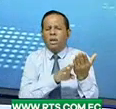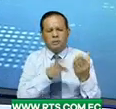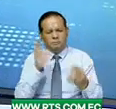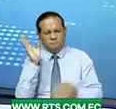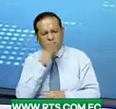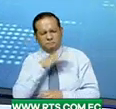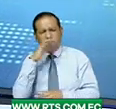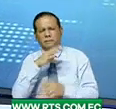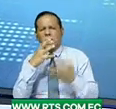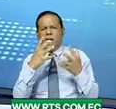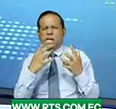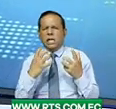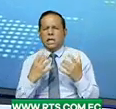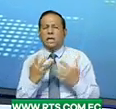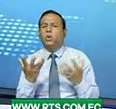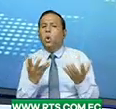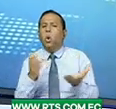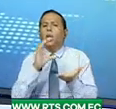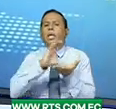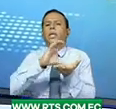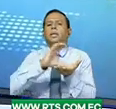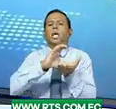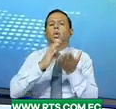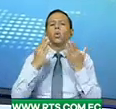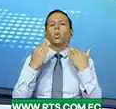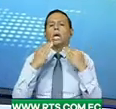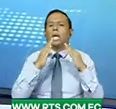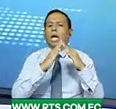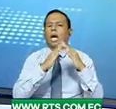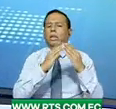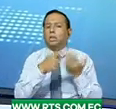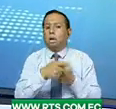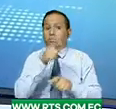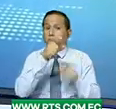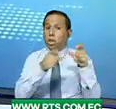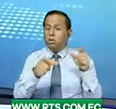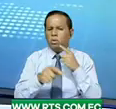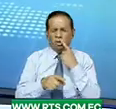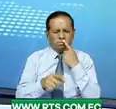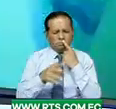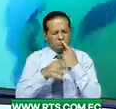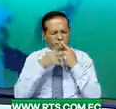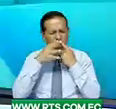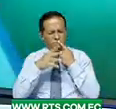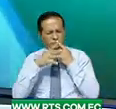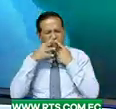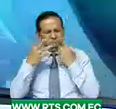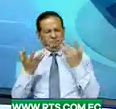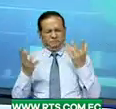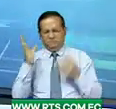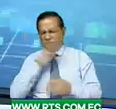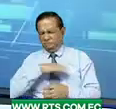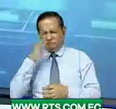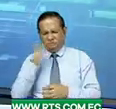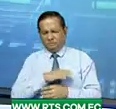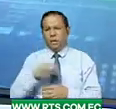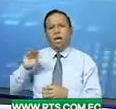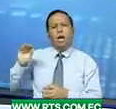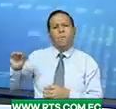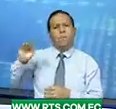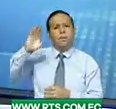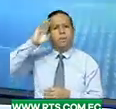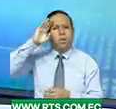en un edificio en el centro de Guayaquil. Moradores del sitio llamaron a la policía al percibir los malos olores. De momento